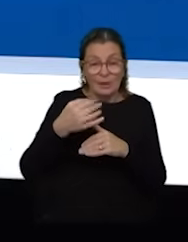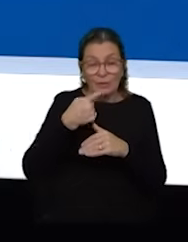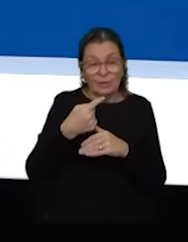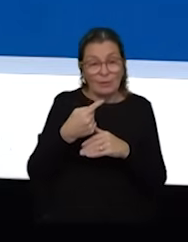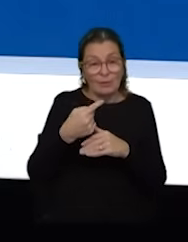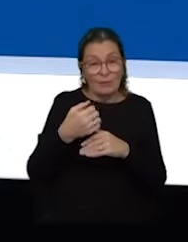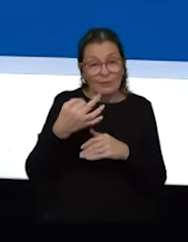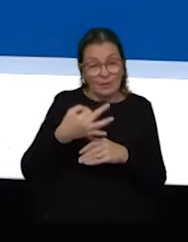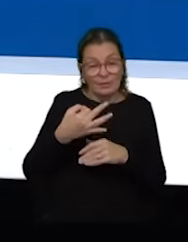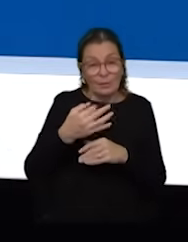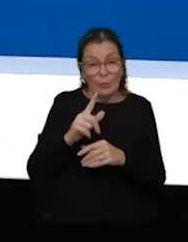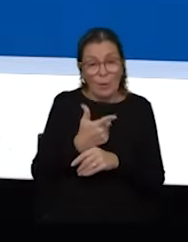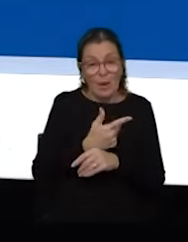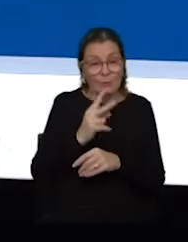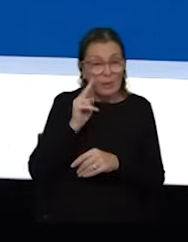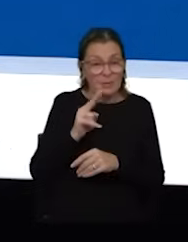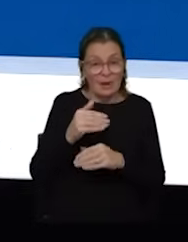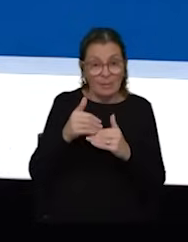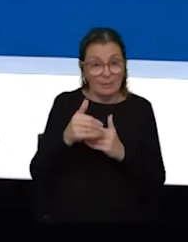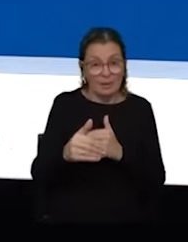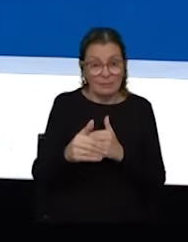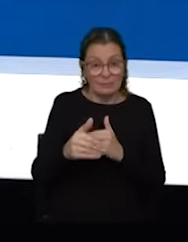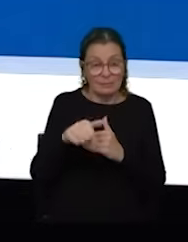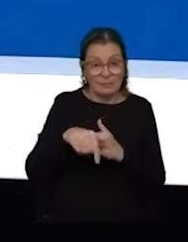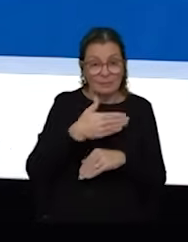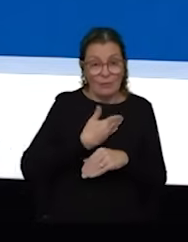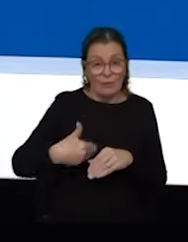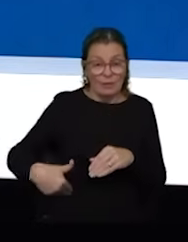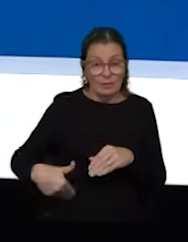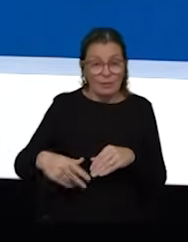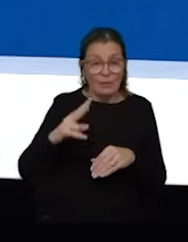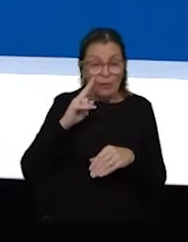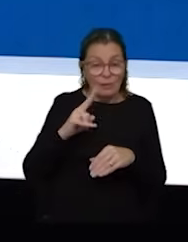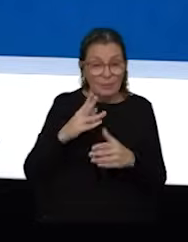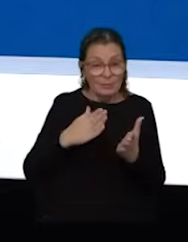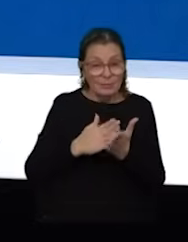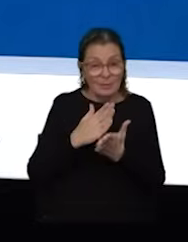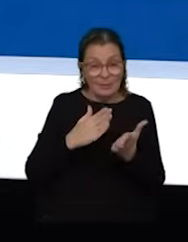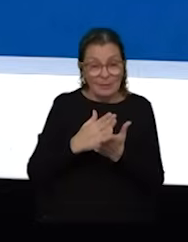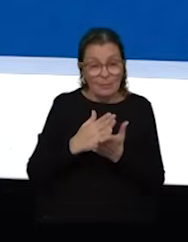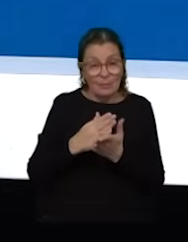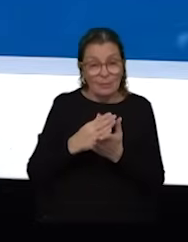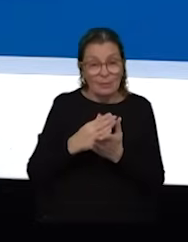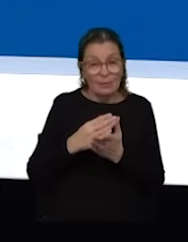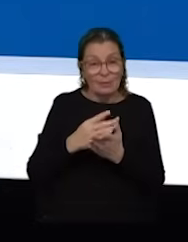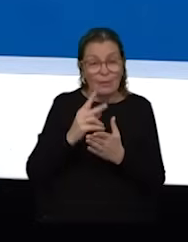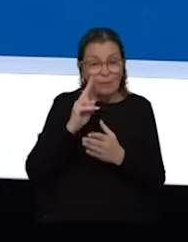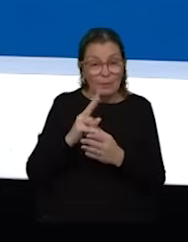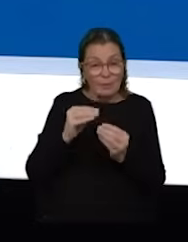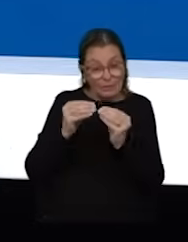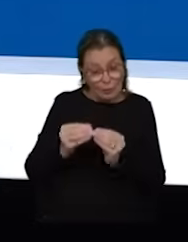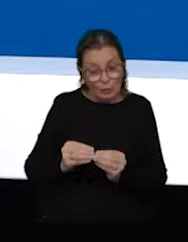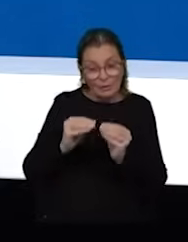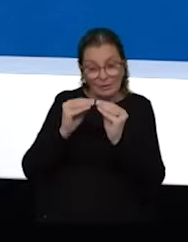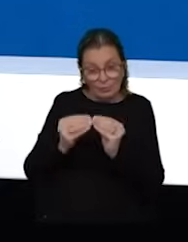crítica este no hay una mirada de largo plazo por parte de este gobierno y lo vemos permanentemente lo vimos rendición a cuenta a rendición de